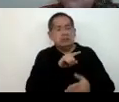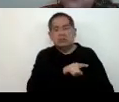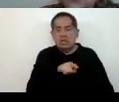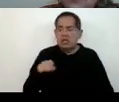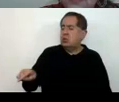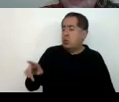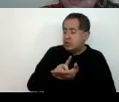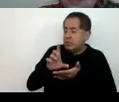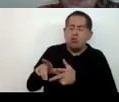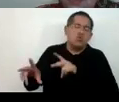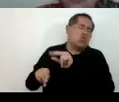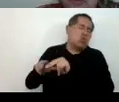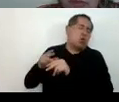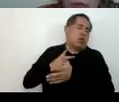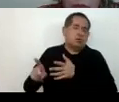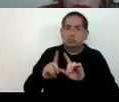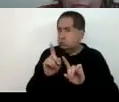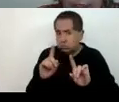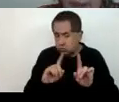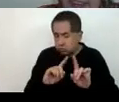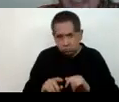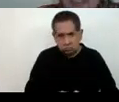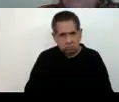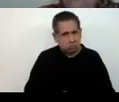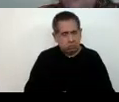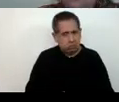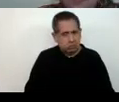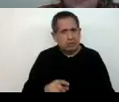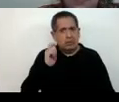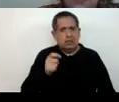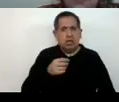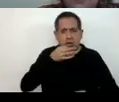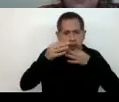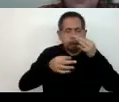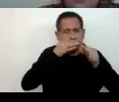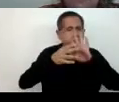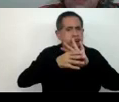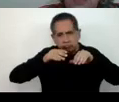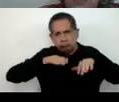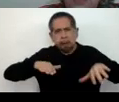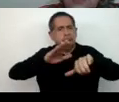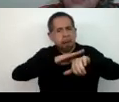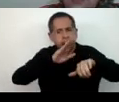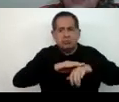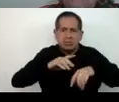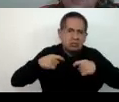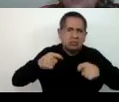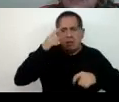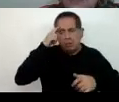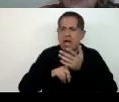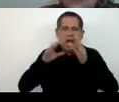ya vemos que no es así. Sobre todo a fomentarla y llevarla a